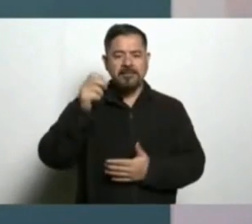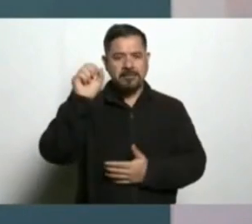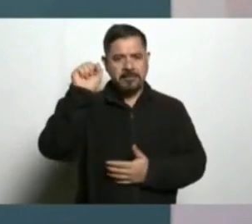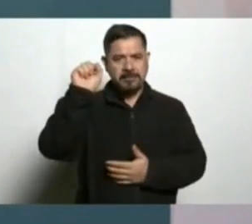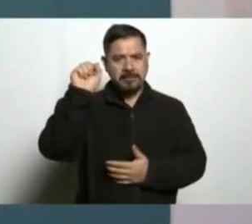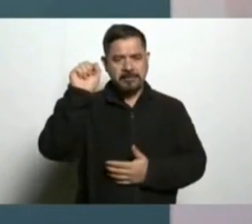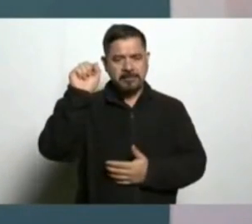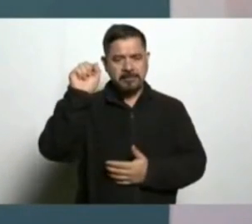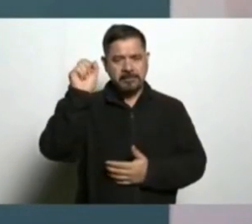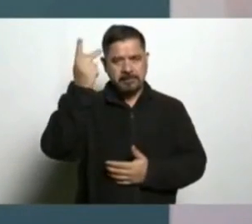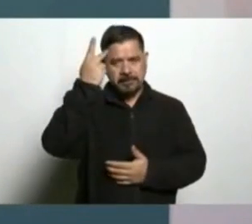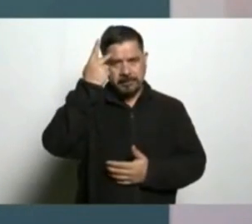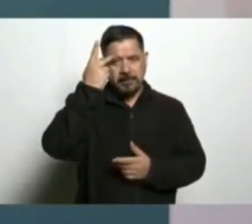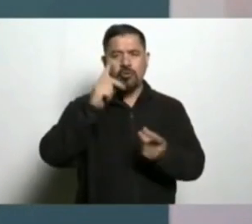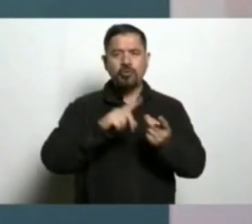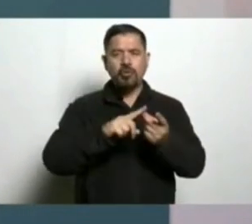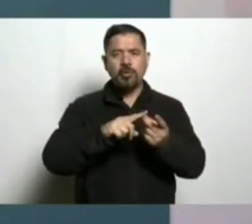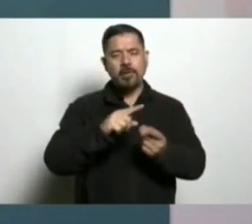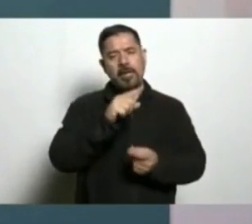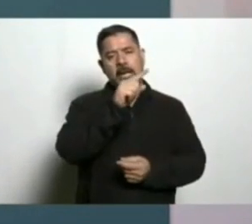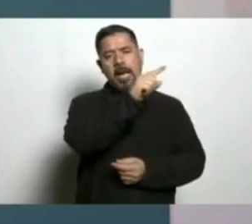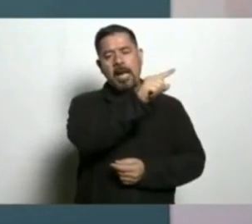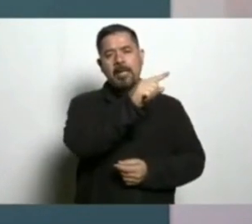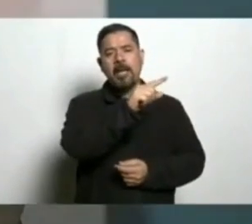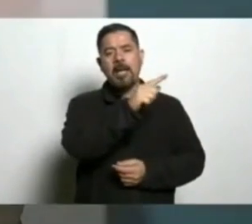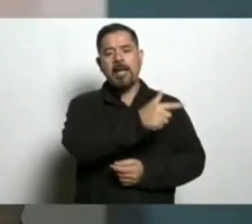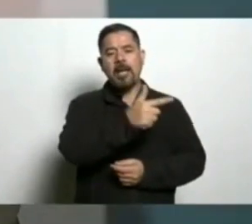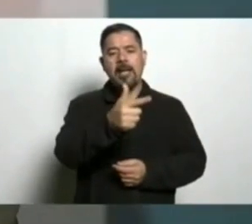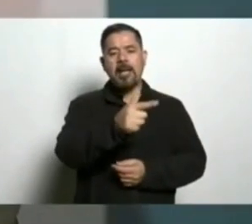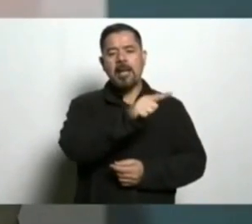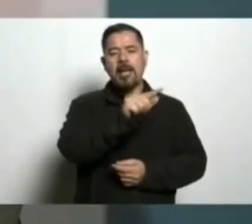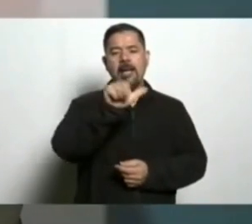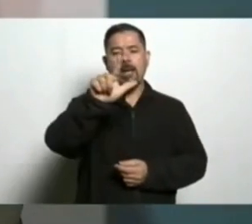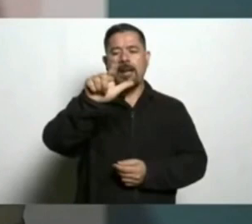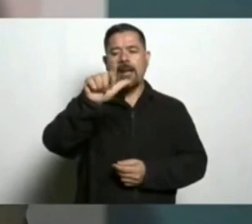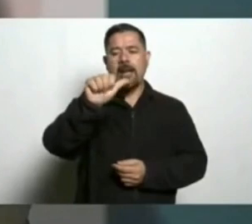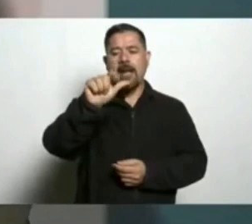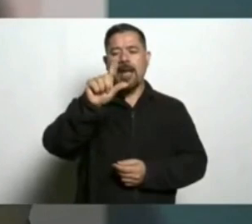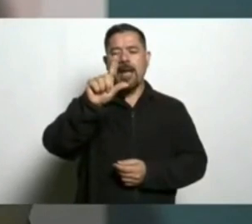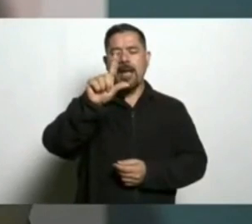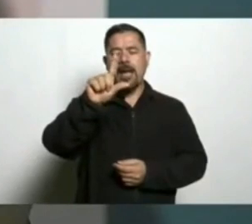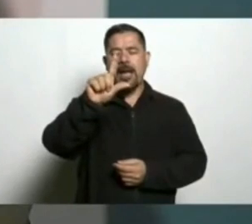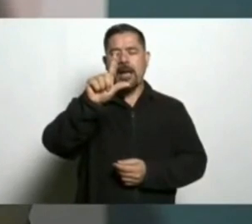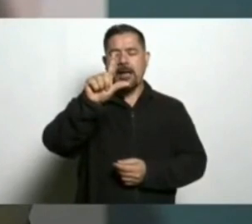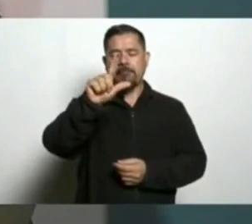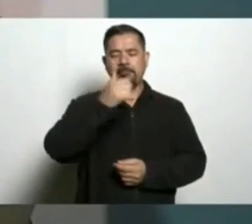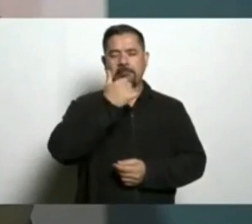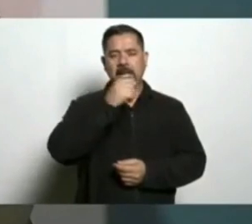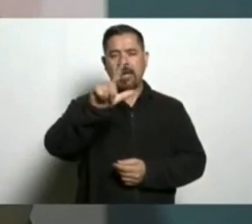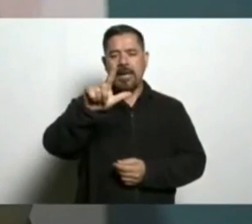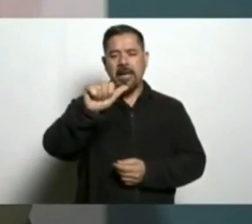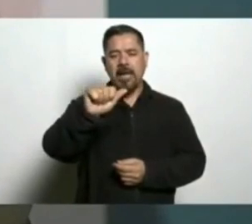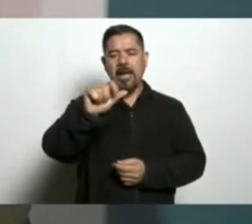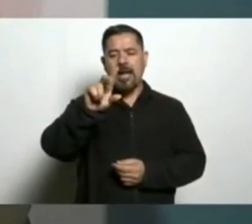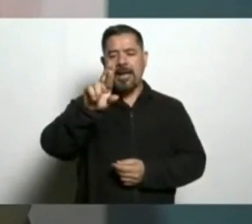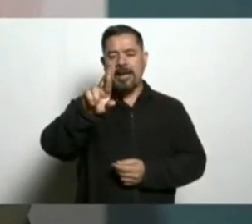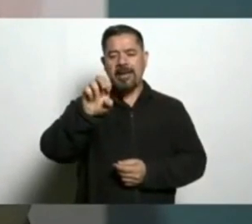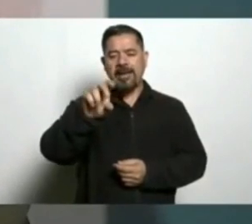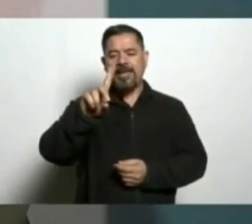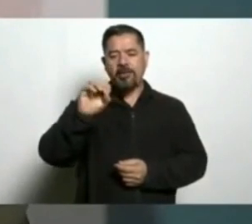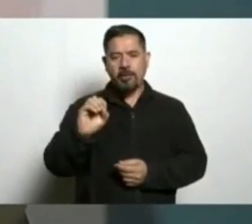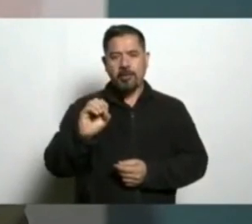en Laredo, Texas, y entra al